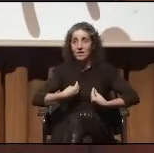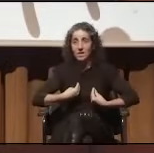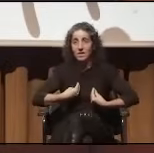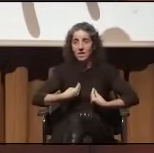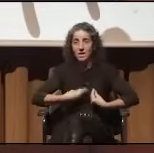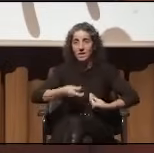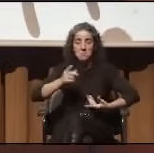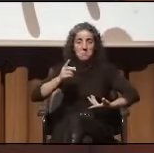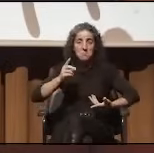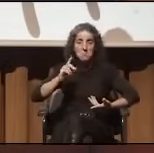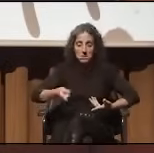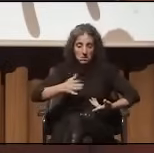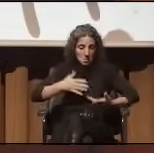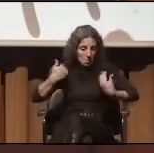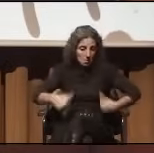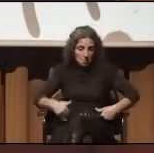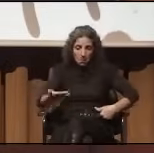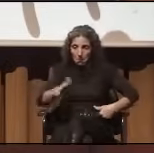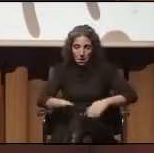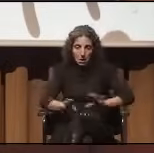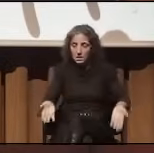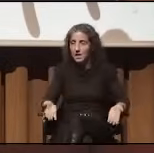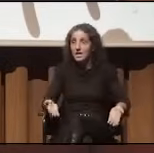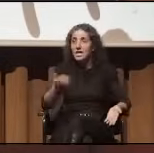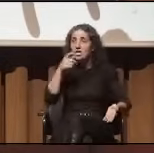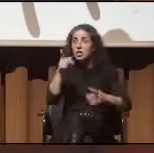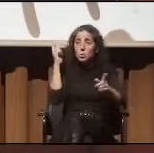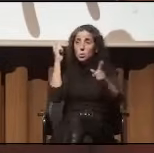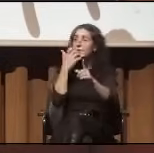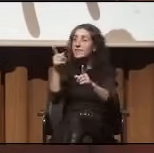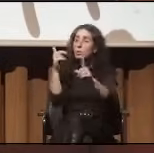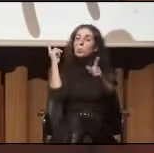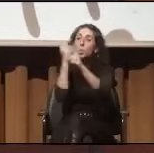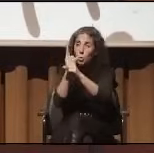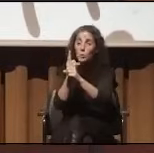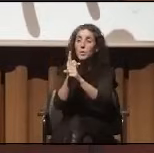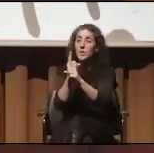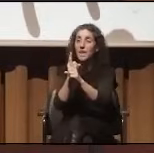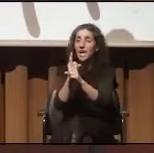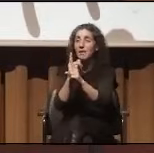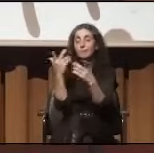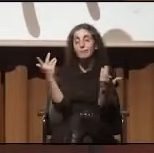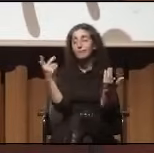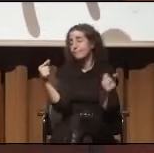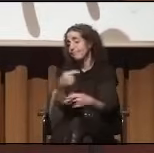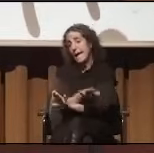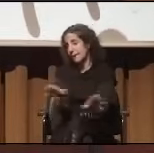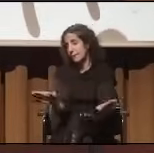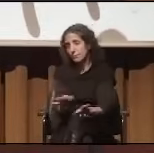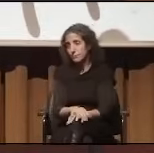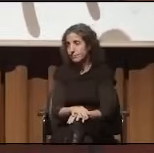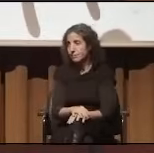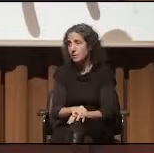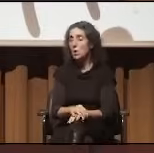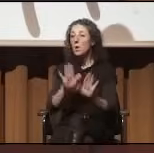cuerpo y esa carrocería y ya basta. Como tú te pongas en contra de esto, bueno, tienes mal pronóstico, ¿eh? Ahora, como